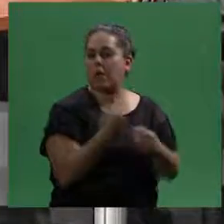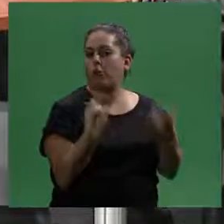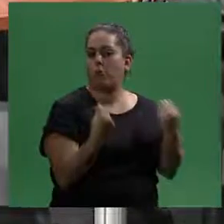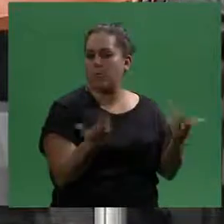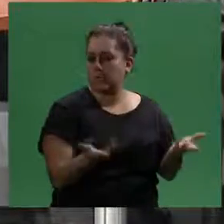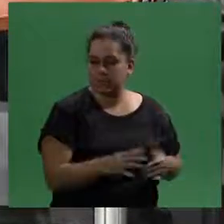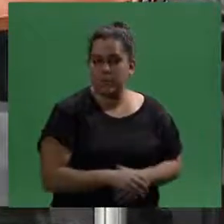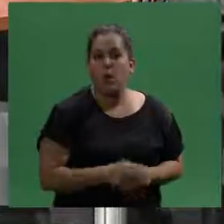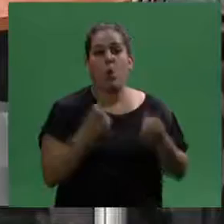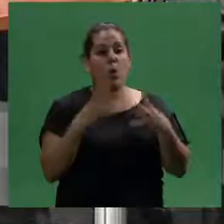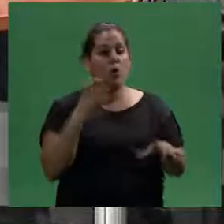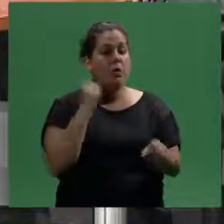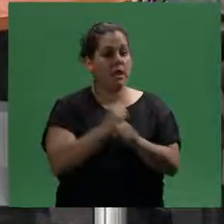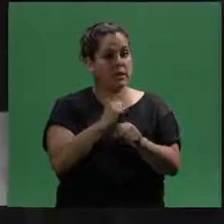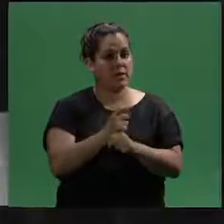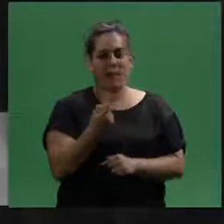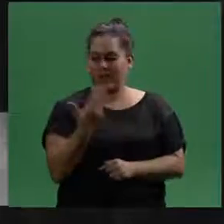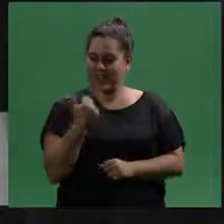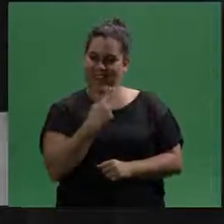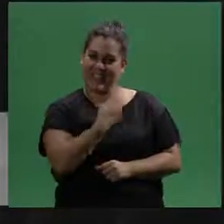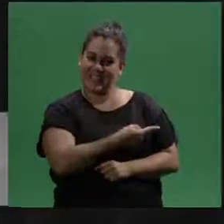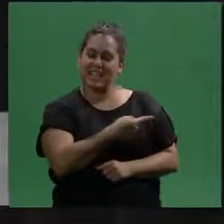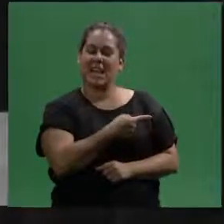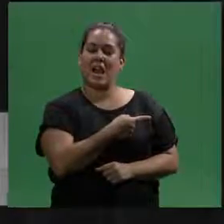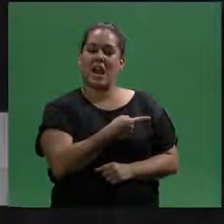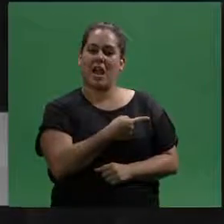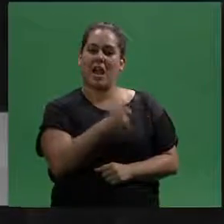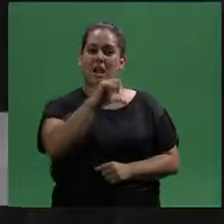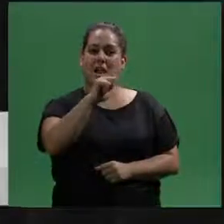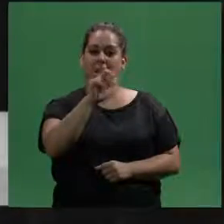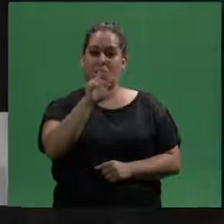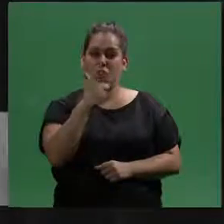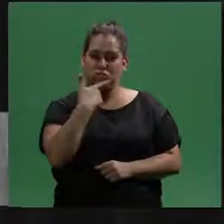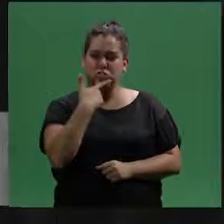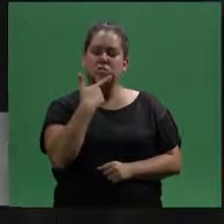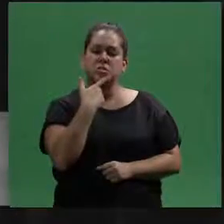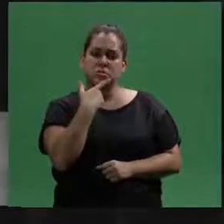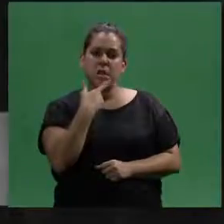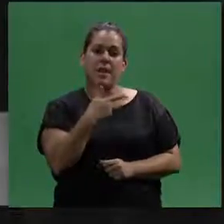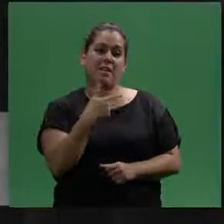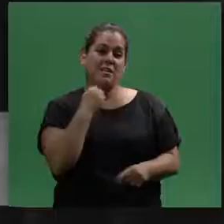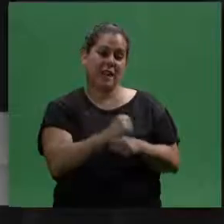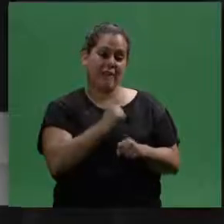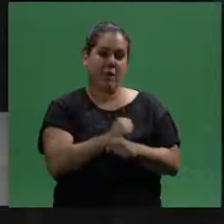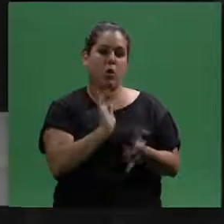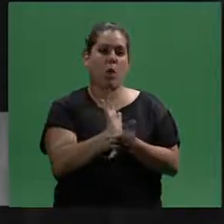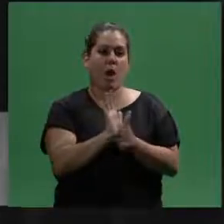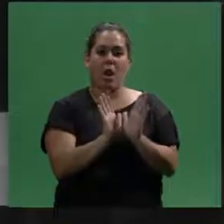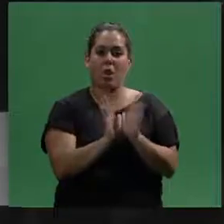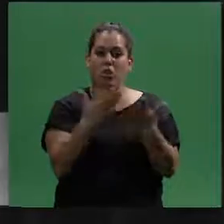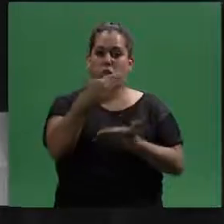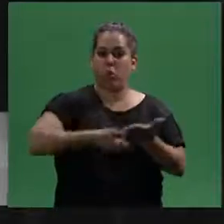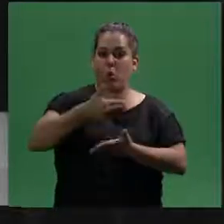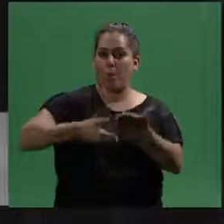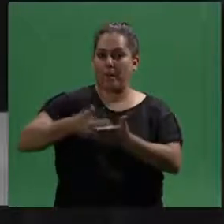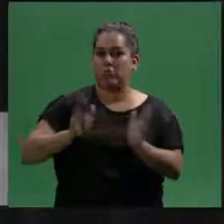se trabaja. Bueno, el trabajo, como bien lo decía Carlos Ferreiro, es tener la guarda de